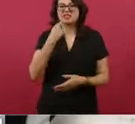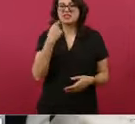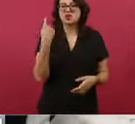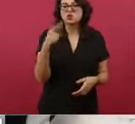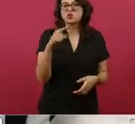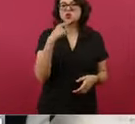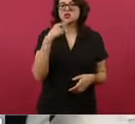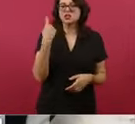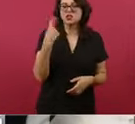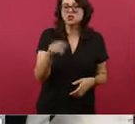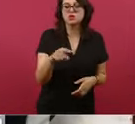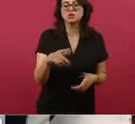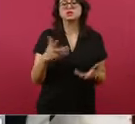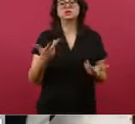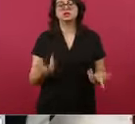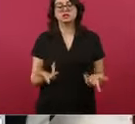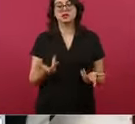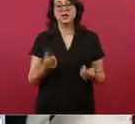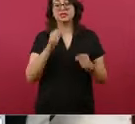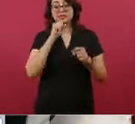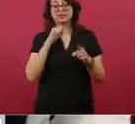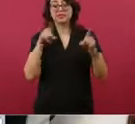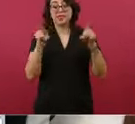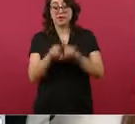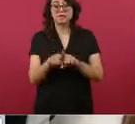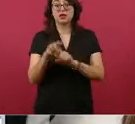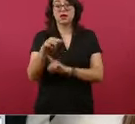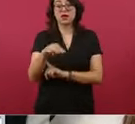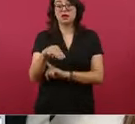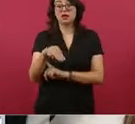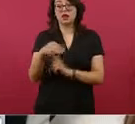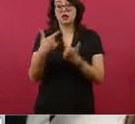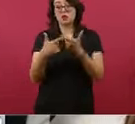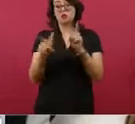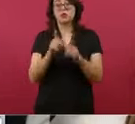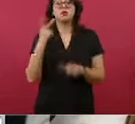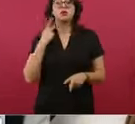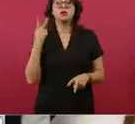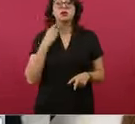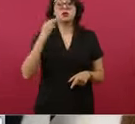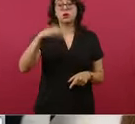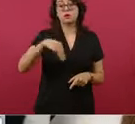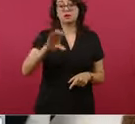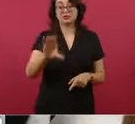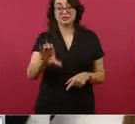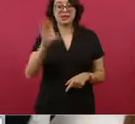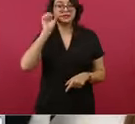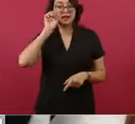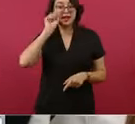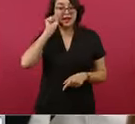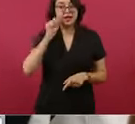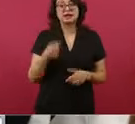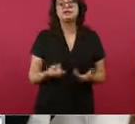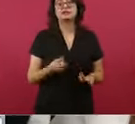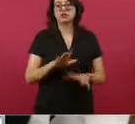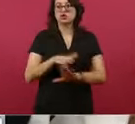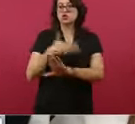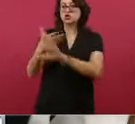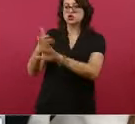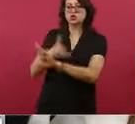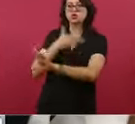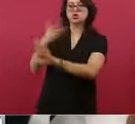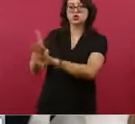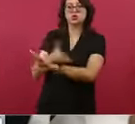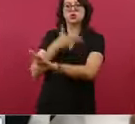puerta, tanto Movimiento Ciudadano, que es el que está empezando a interponer estas denuncias en contra de las corcholatas, y de ese